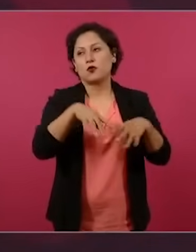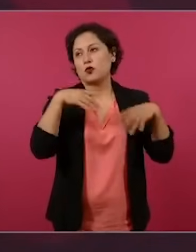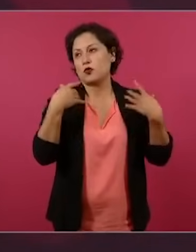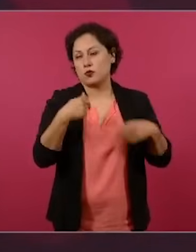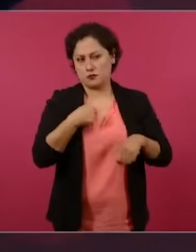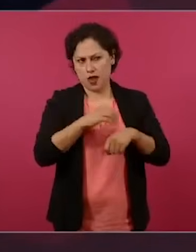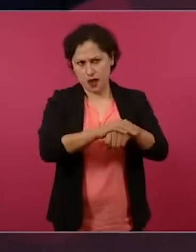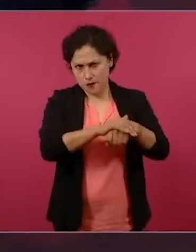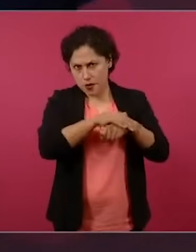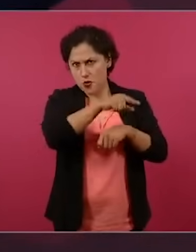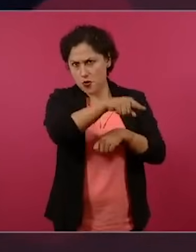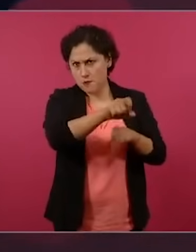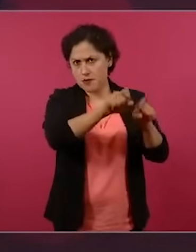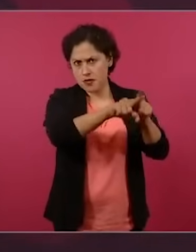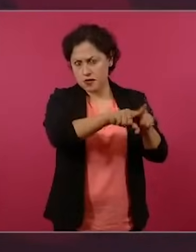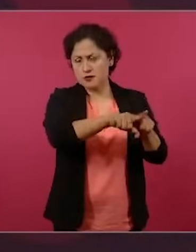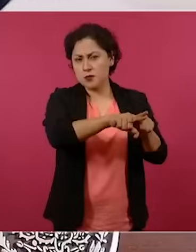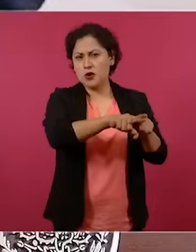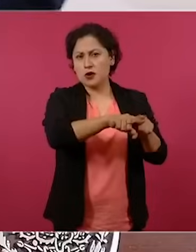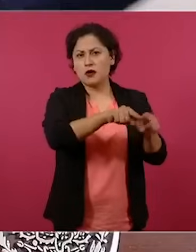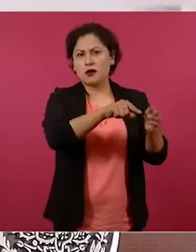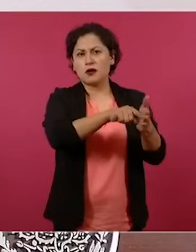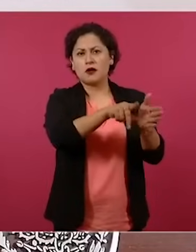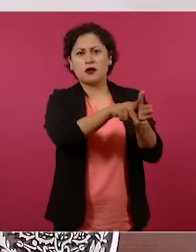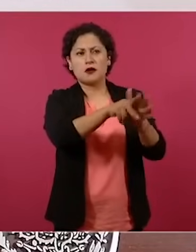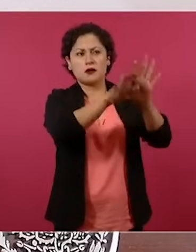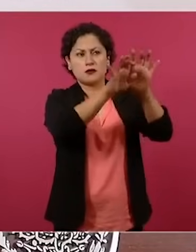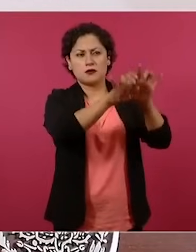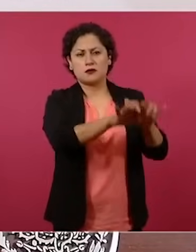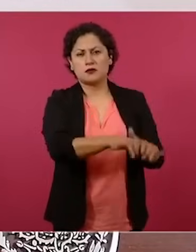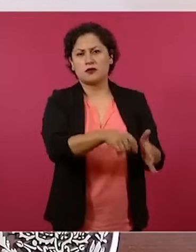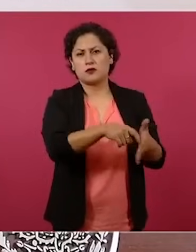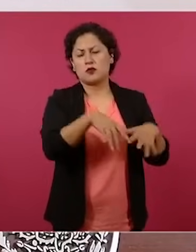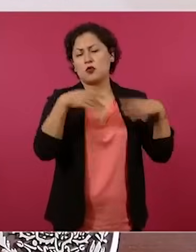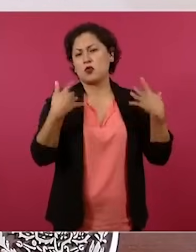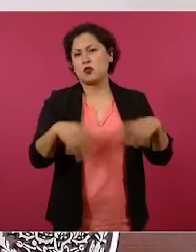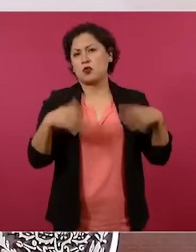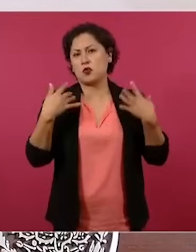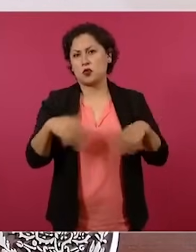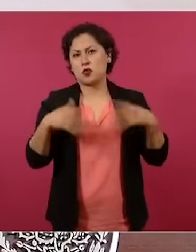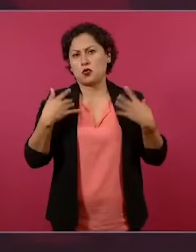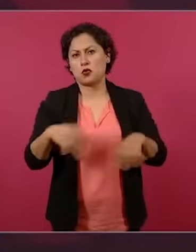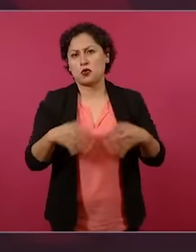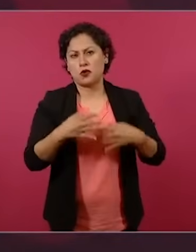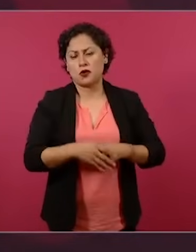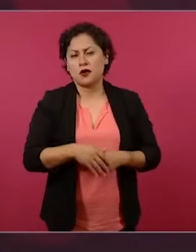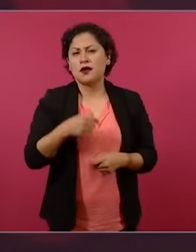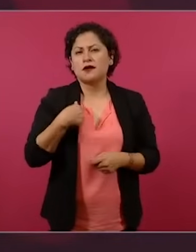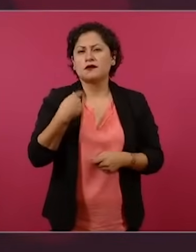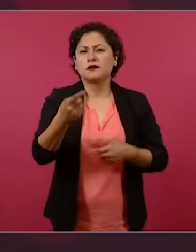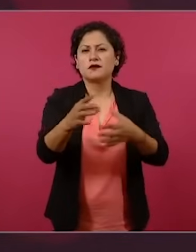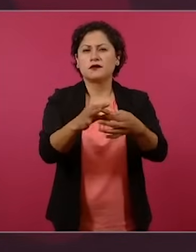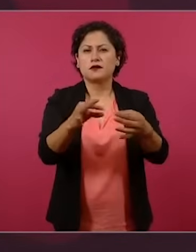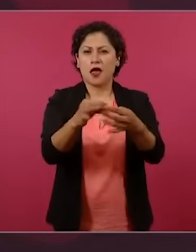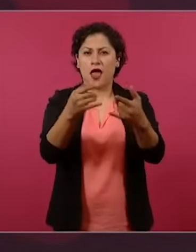Regresó a los tiempos. Les voy a contar una anécdota. Ya se las conté.